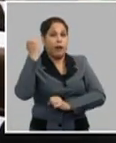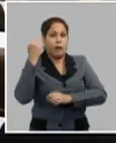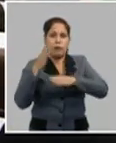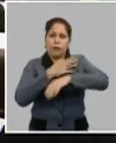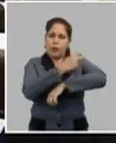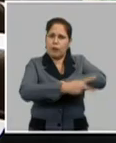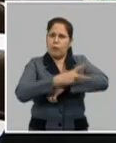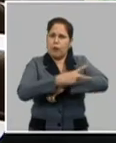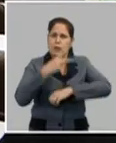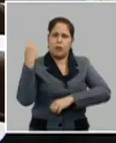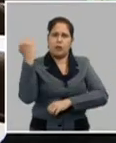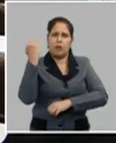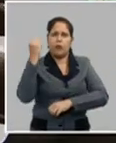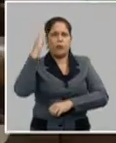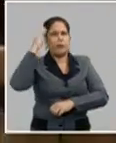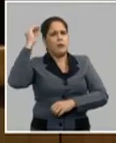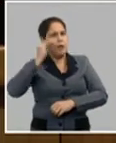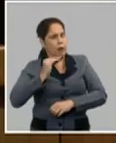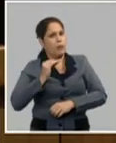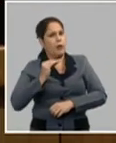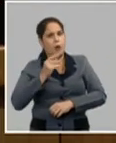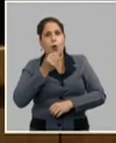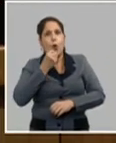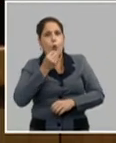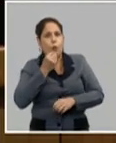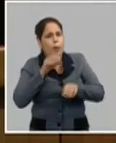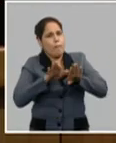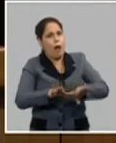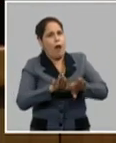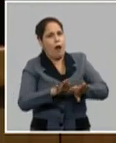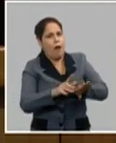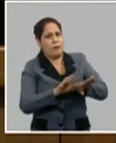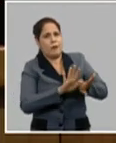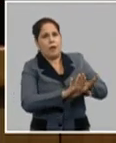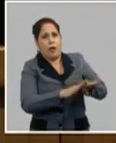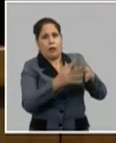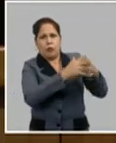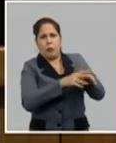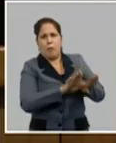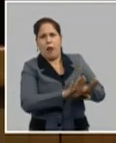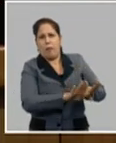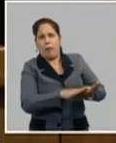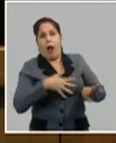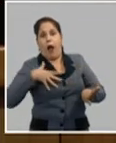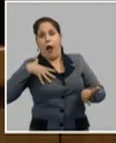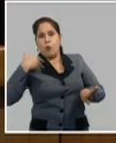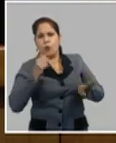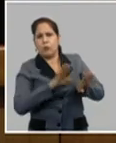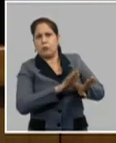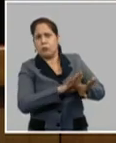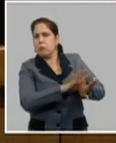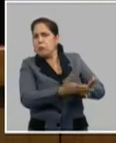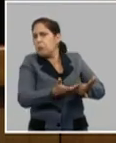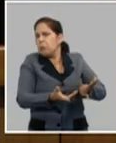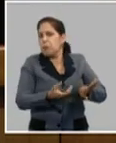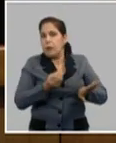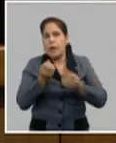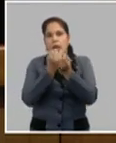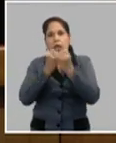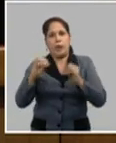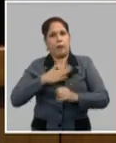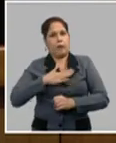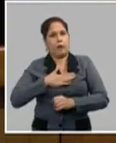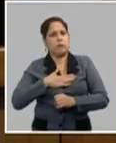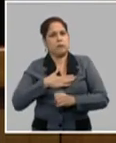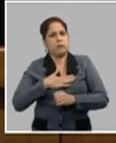internacional pareció incapaz de frenar los atropellos y los abusos más flagrantes de parte de la